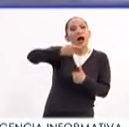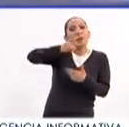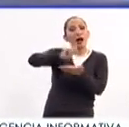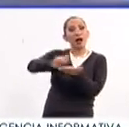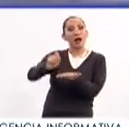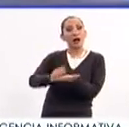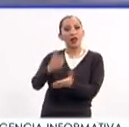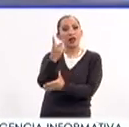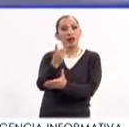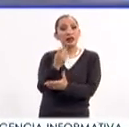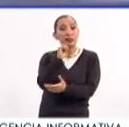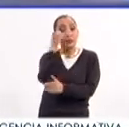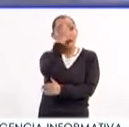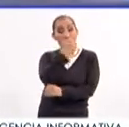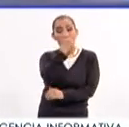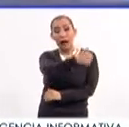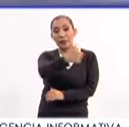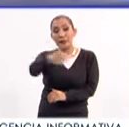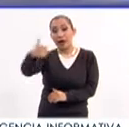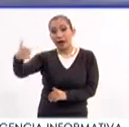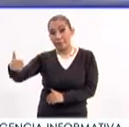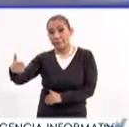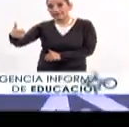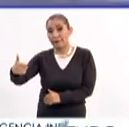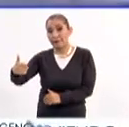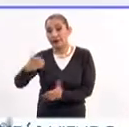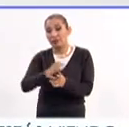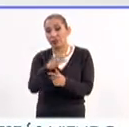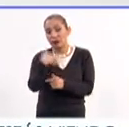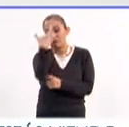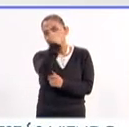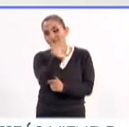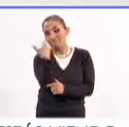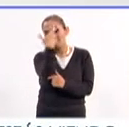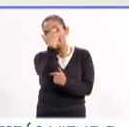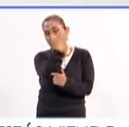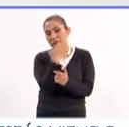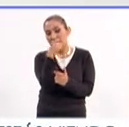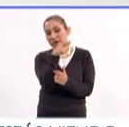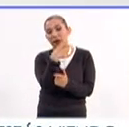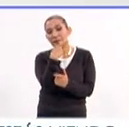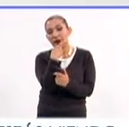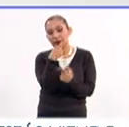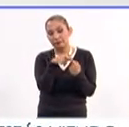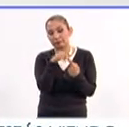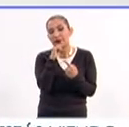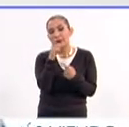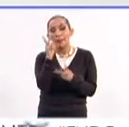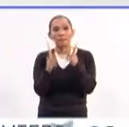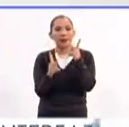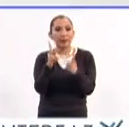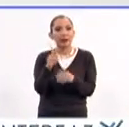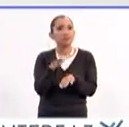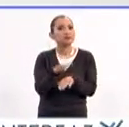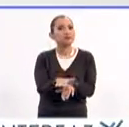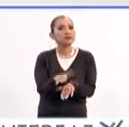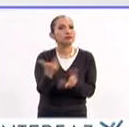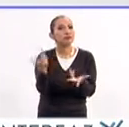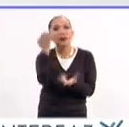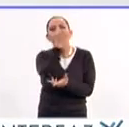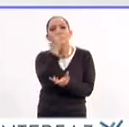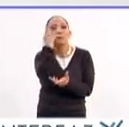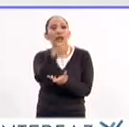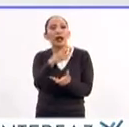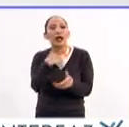escribe. Y se pueden evaluar cada una de ellas. Entonces, vamos a revisar la evaluación del habla. También vamos a platicar sobre la evaluación